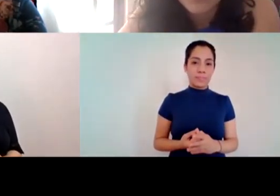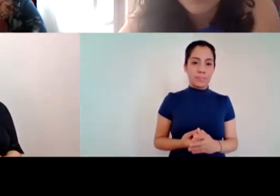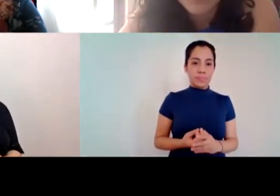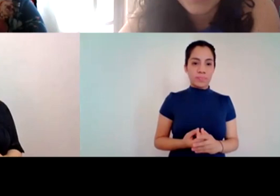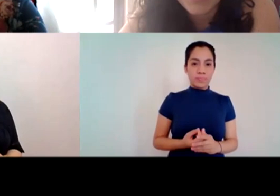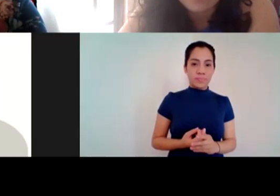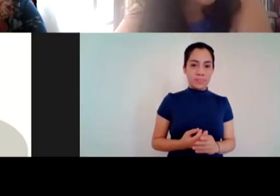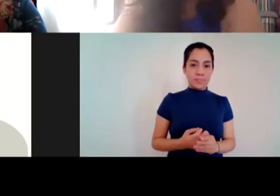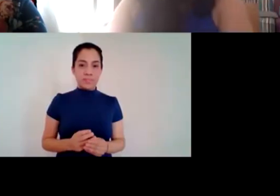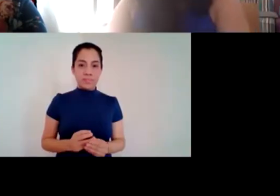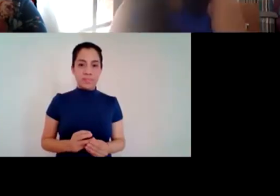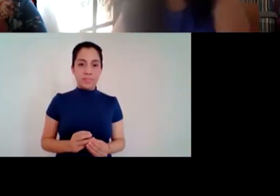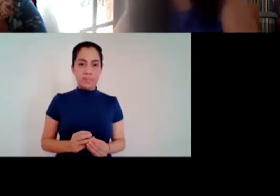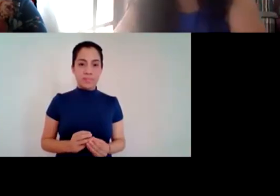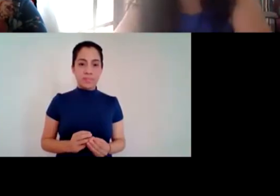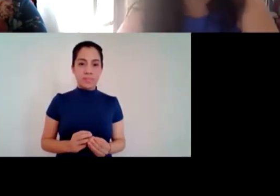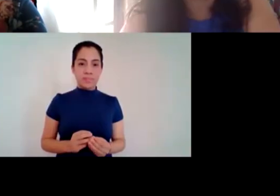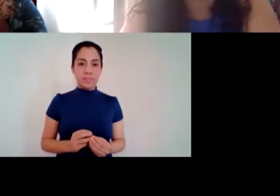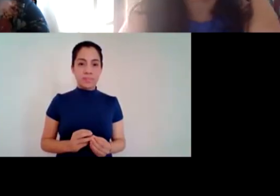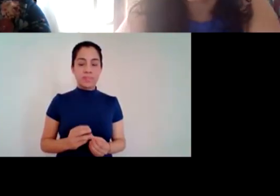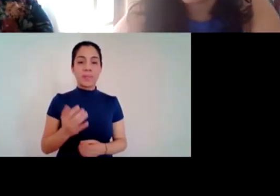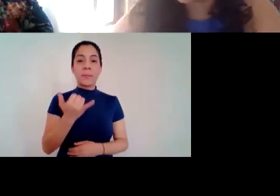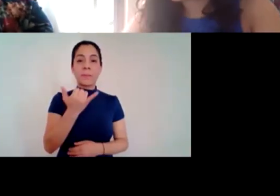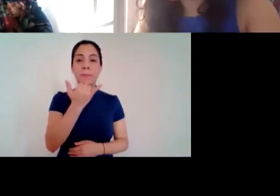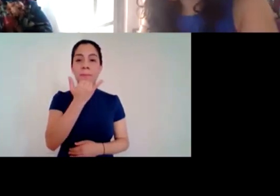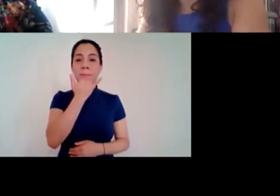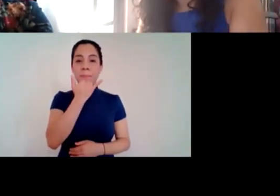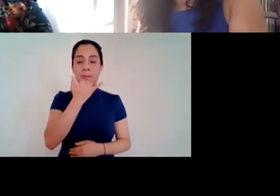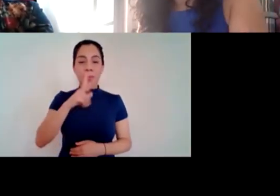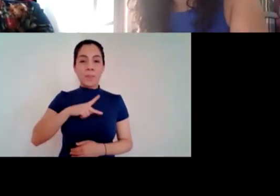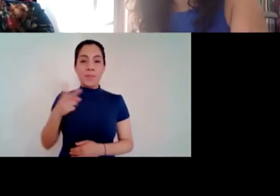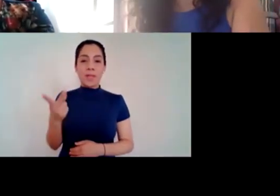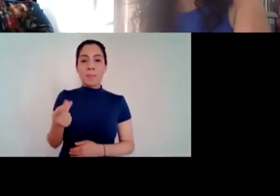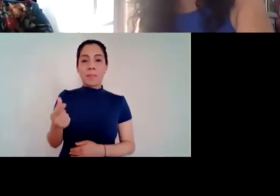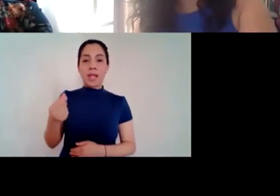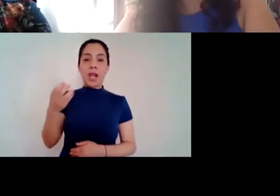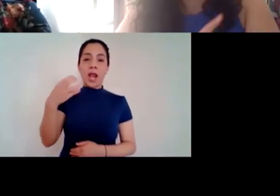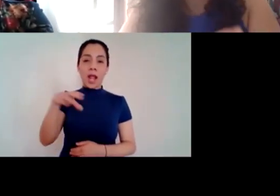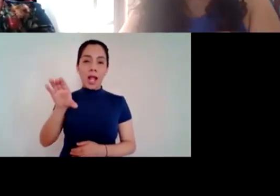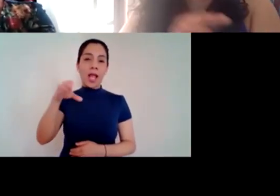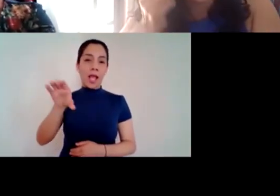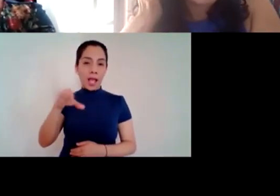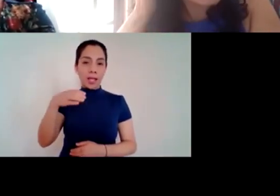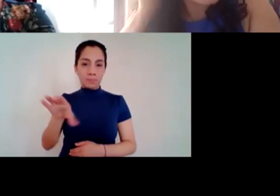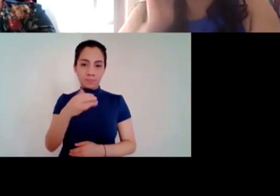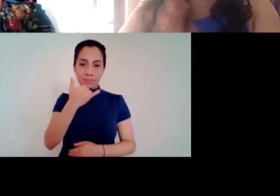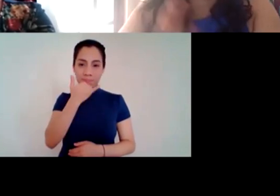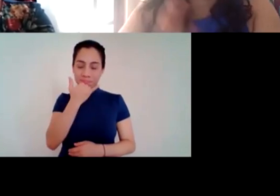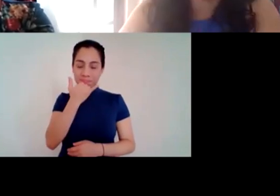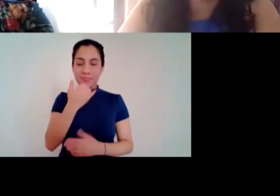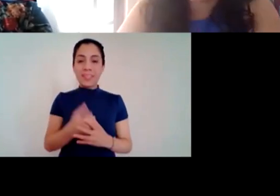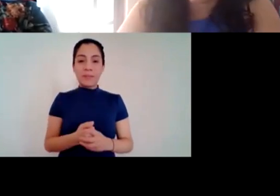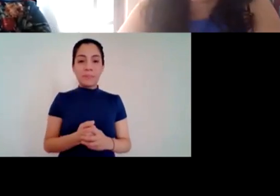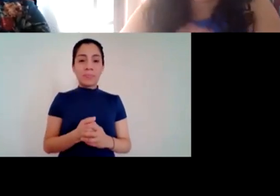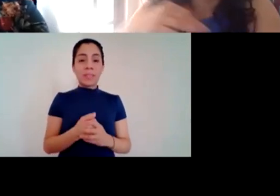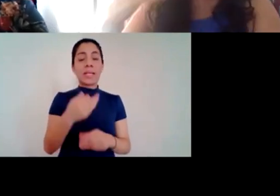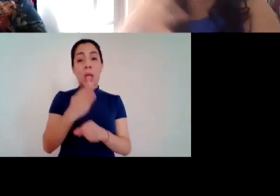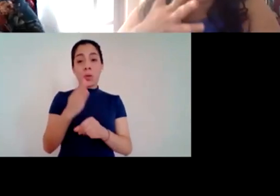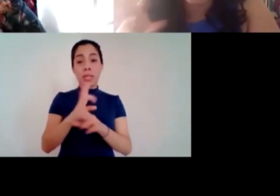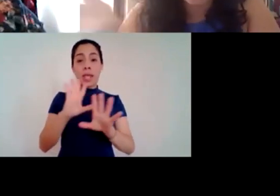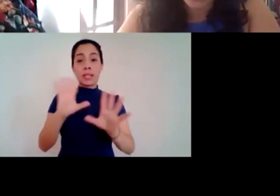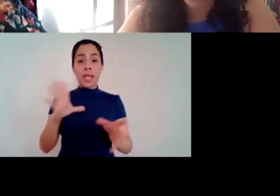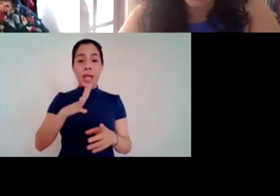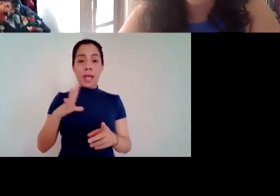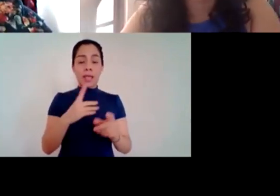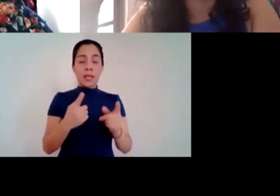Alejandro perdón es que mi perro lo está queriendo sabotear aquí me quedé con una cosa muy interesante ya tenemos poquito tiempo y tenemos que